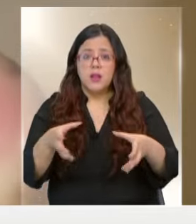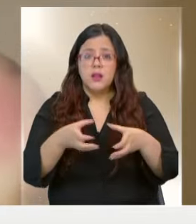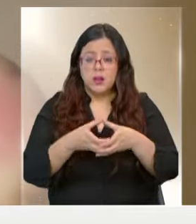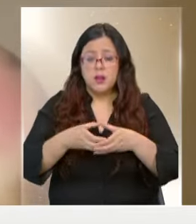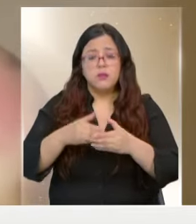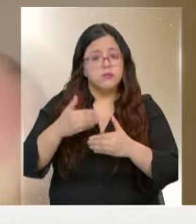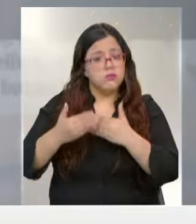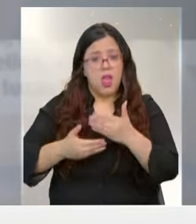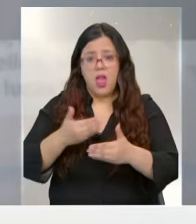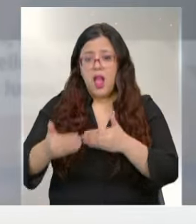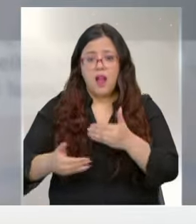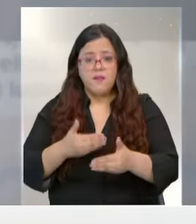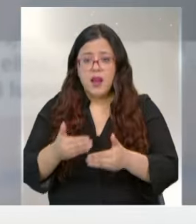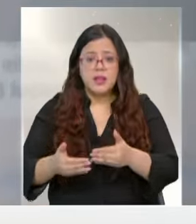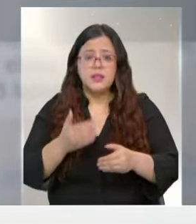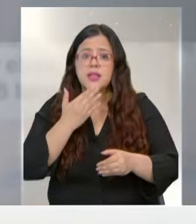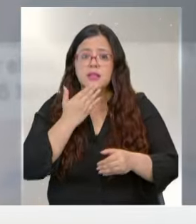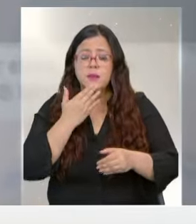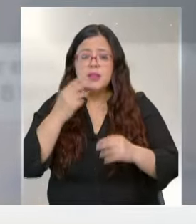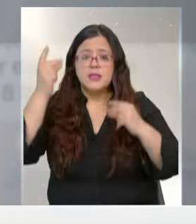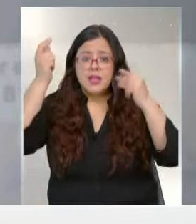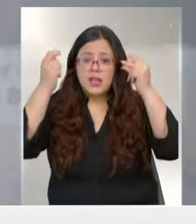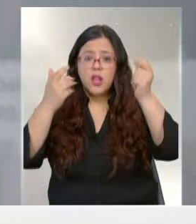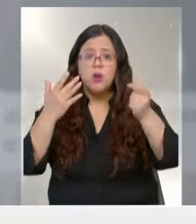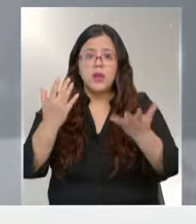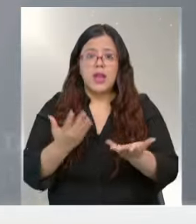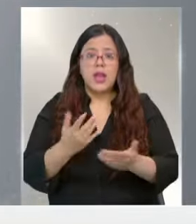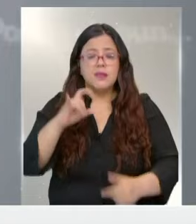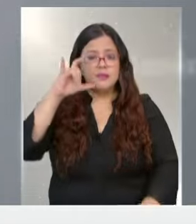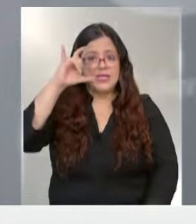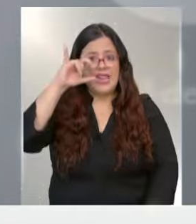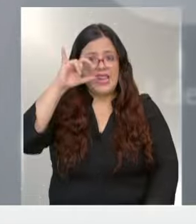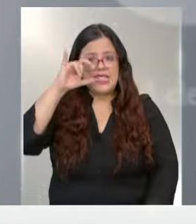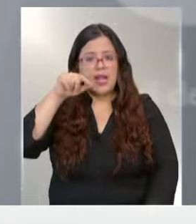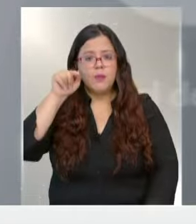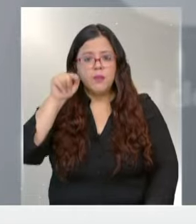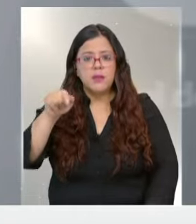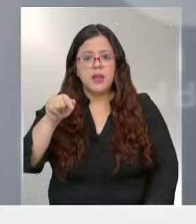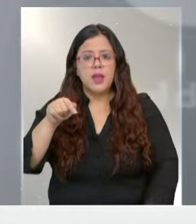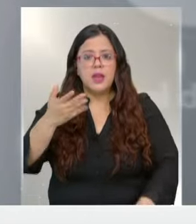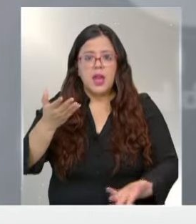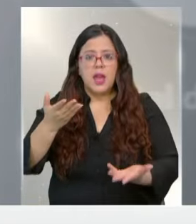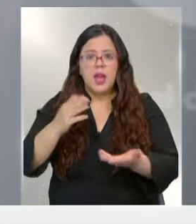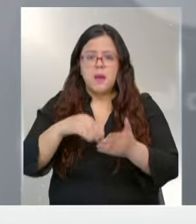sigue funcionando e incluso se creó una página de Instagram donde se están